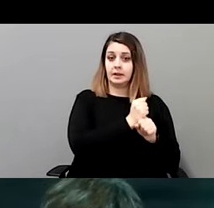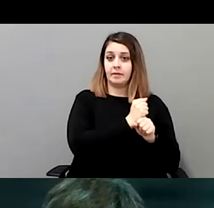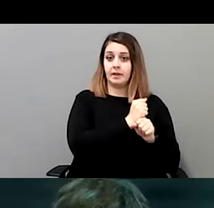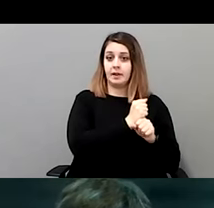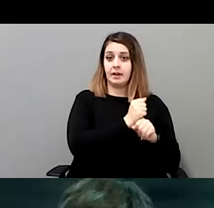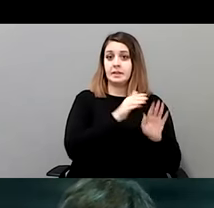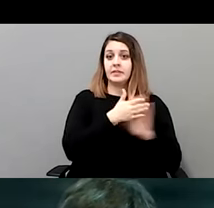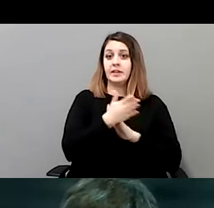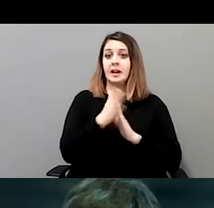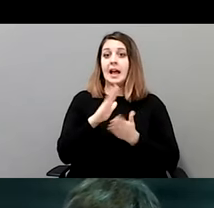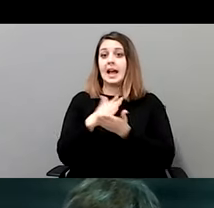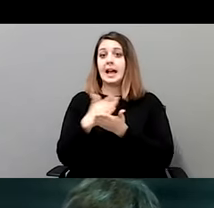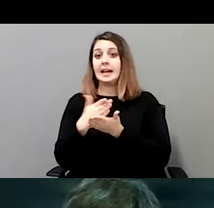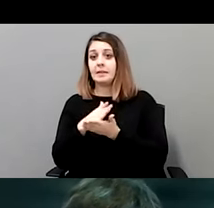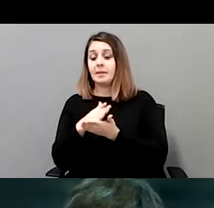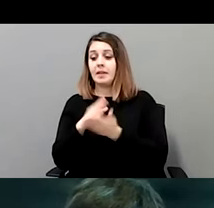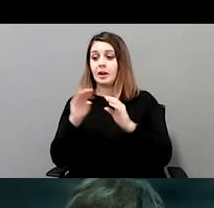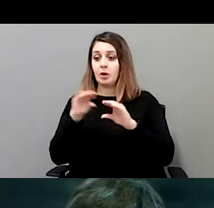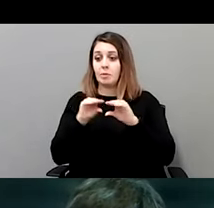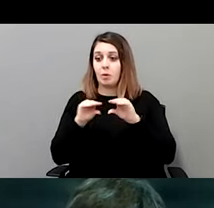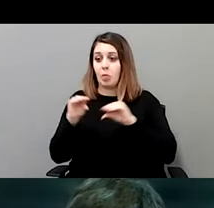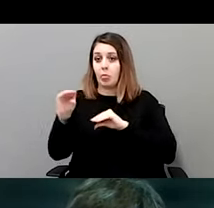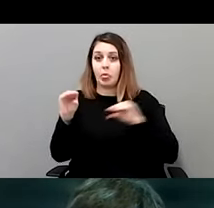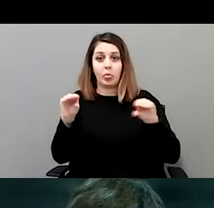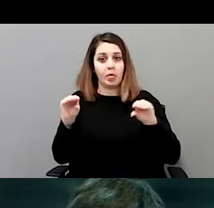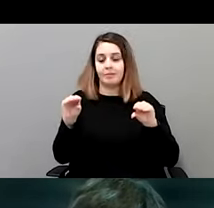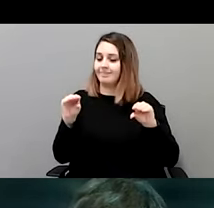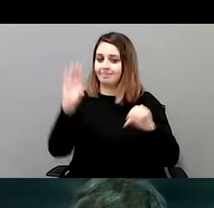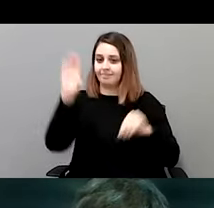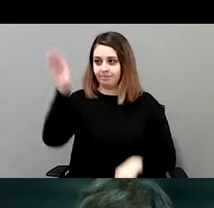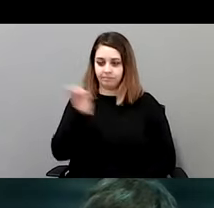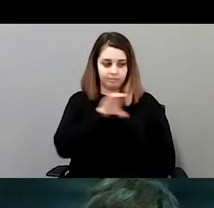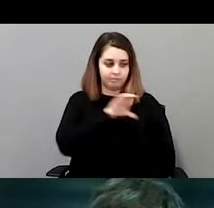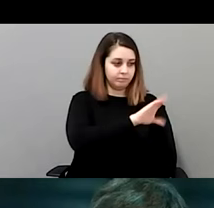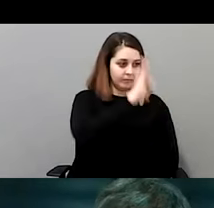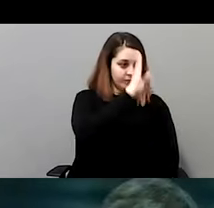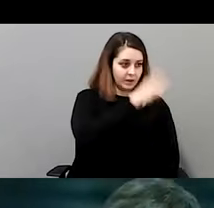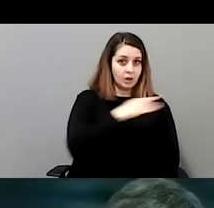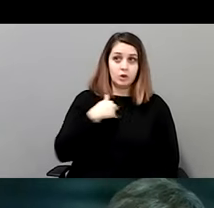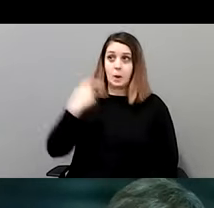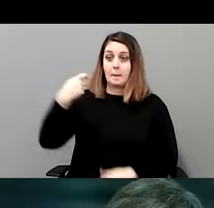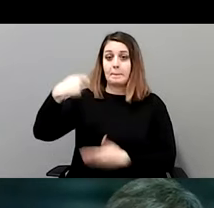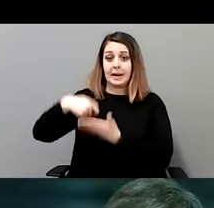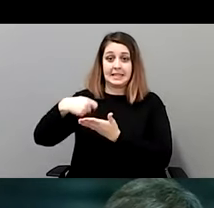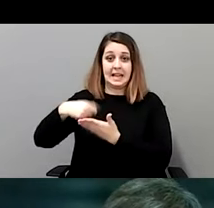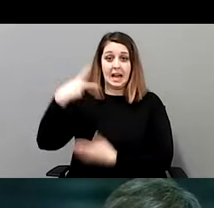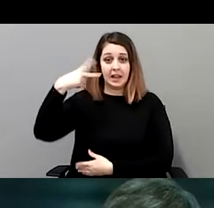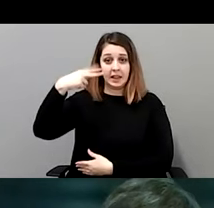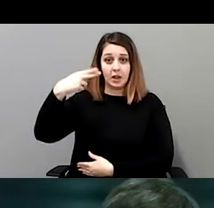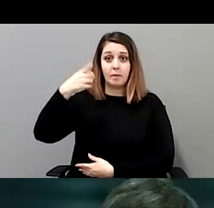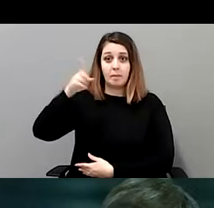hay ningún intermediario que cobre algo. Yo recibo la prestación a primera de